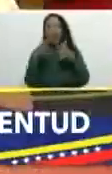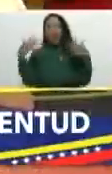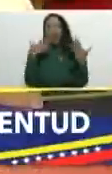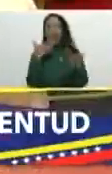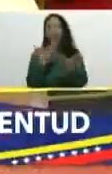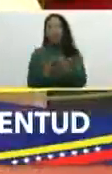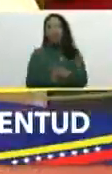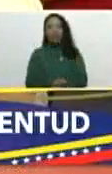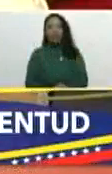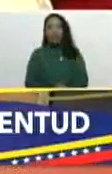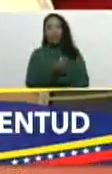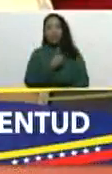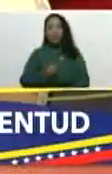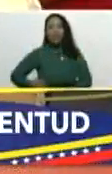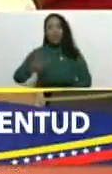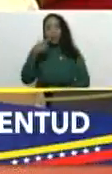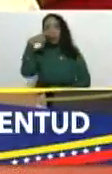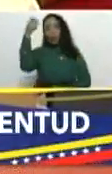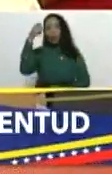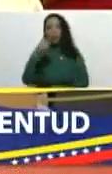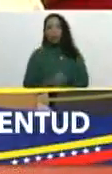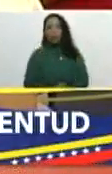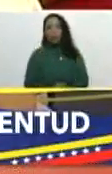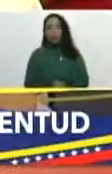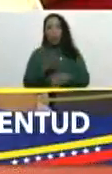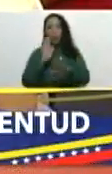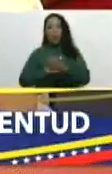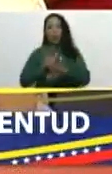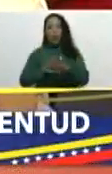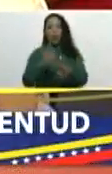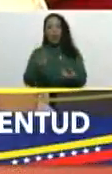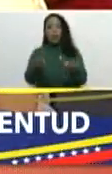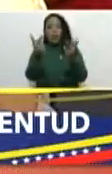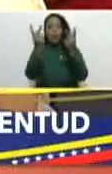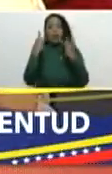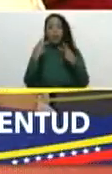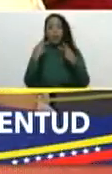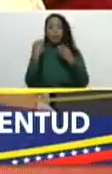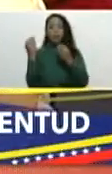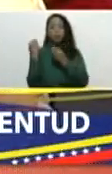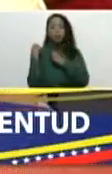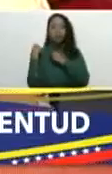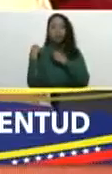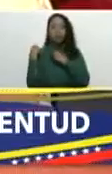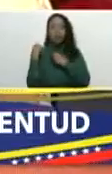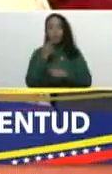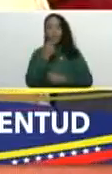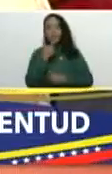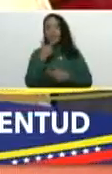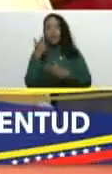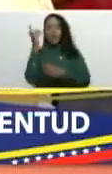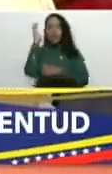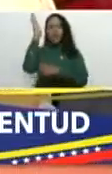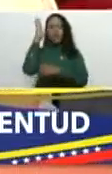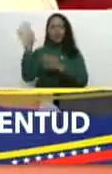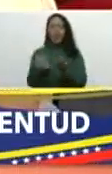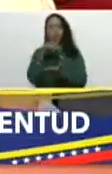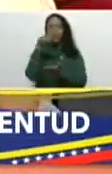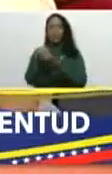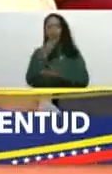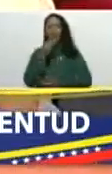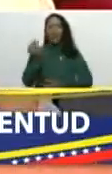Gracias, presidente Nicolás Maduro, por habernos convocado a este hermoso congreso, el Congreso Nacional de